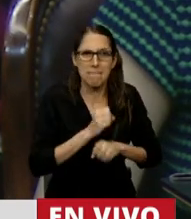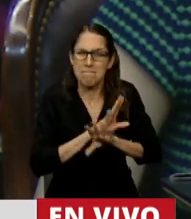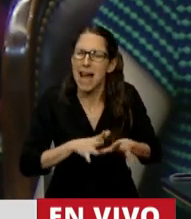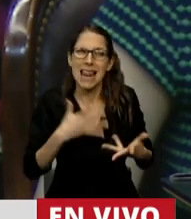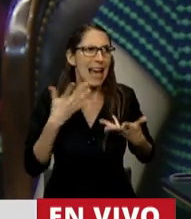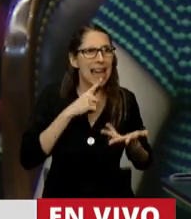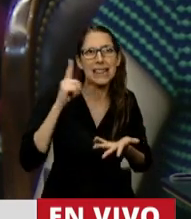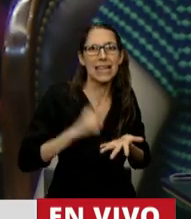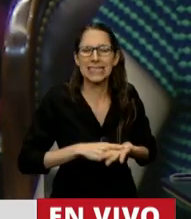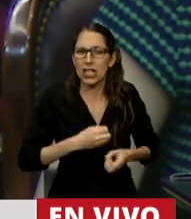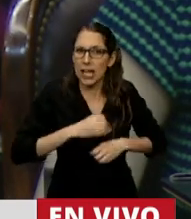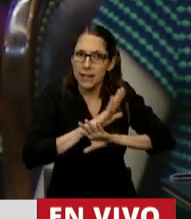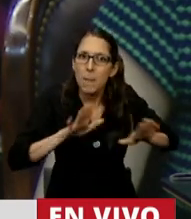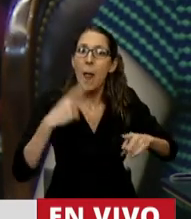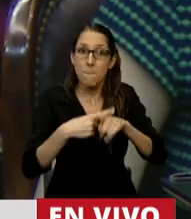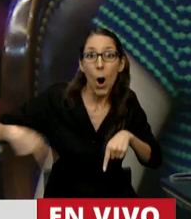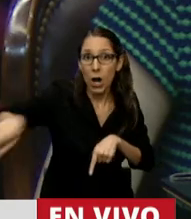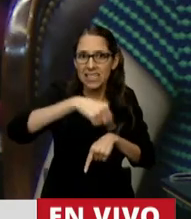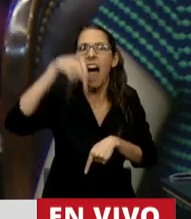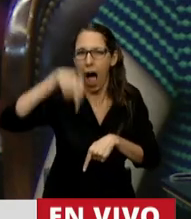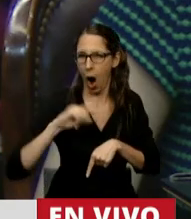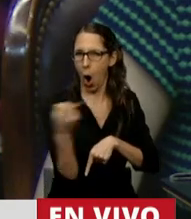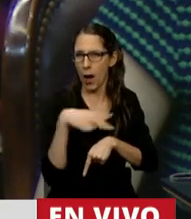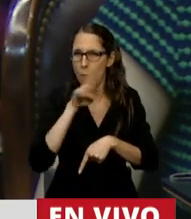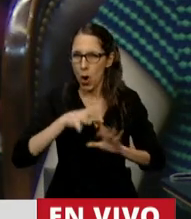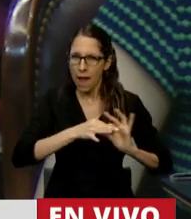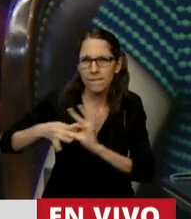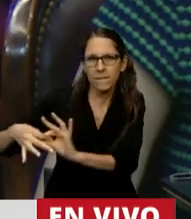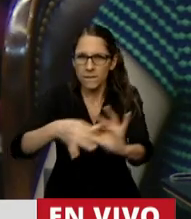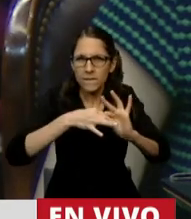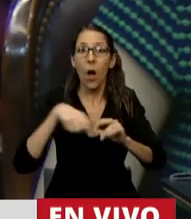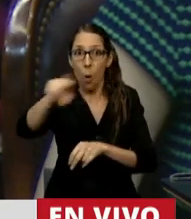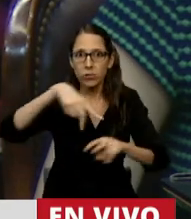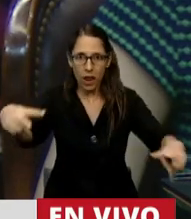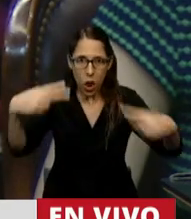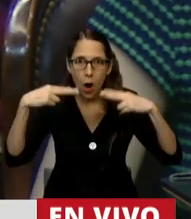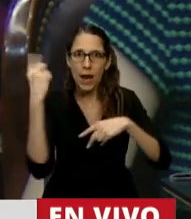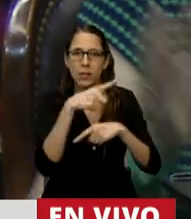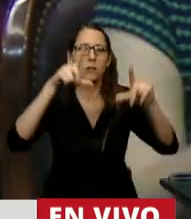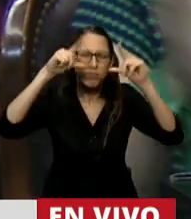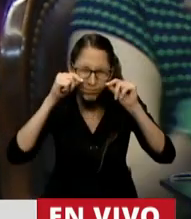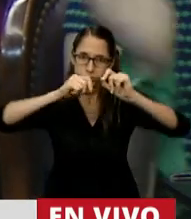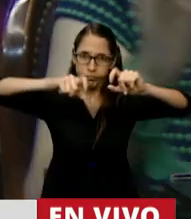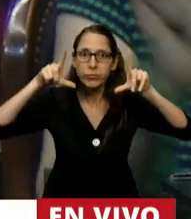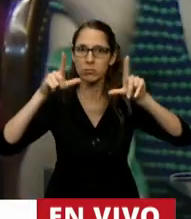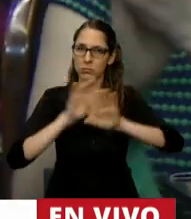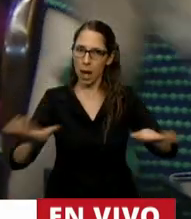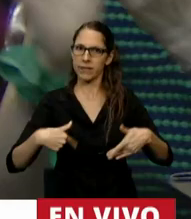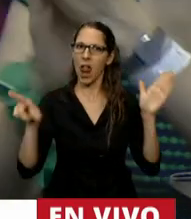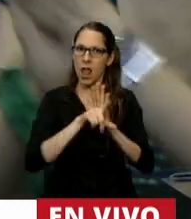abortar. Ahora que estamos juntas, ahora que si nos ven, no cerramos más los ojos. Que sea ley, señor presidente.